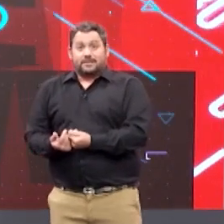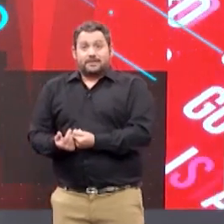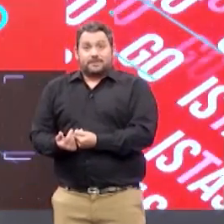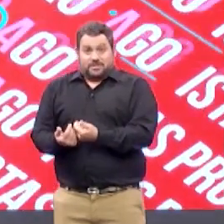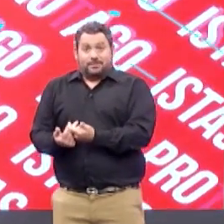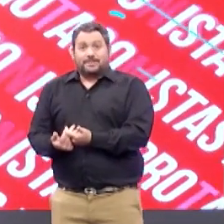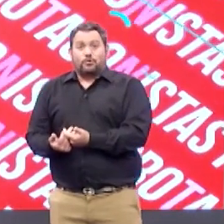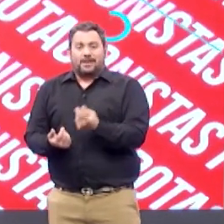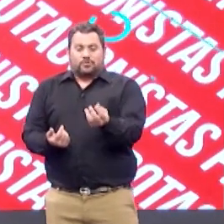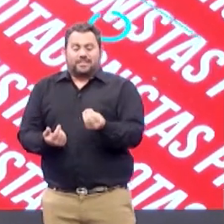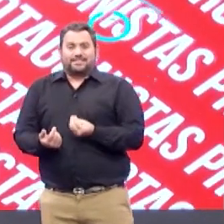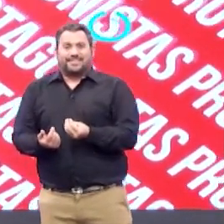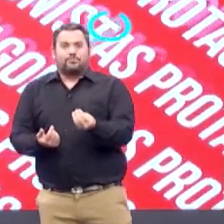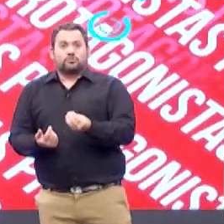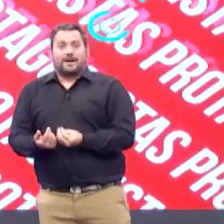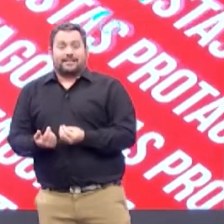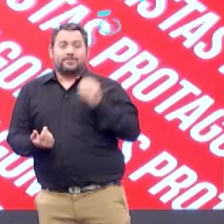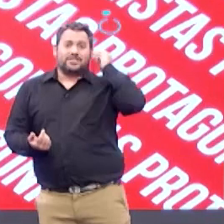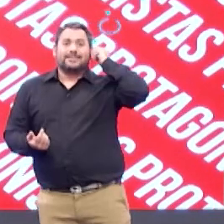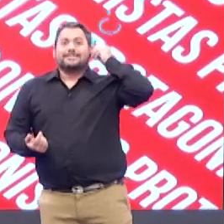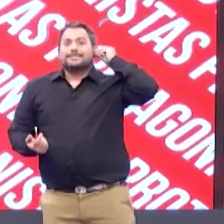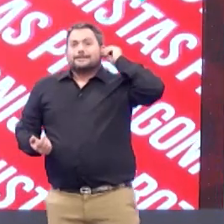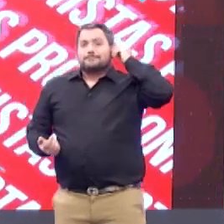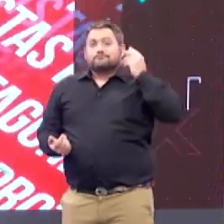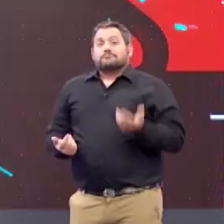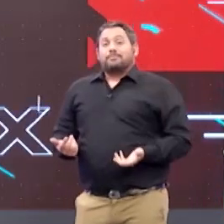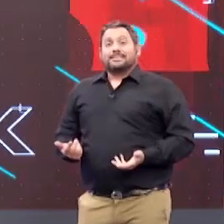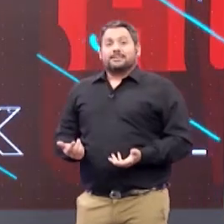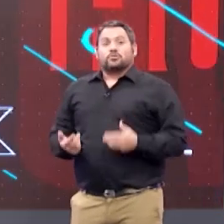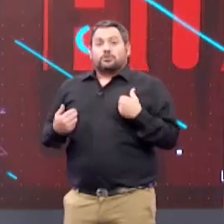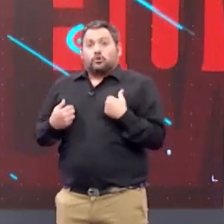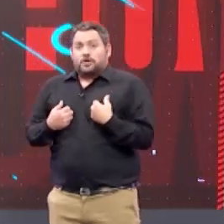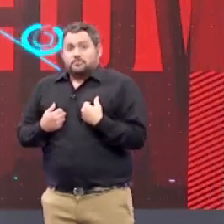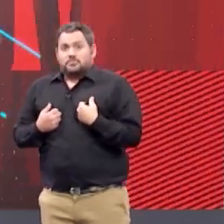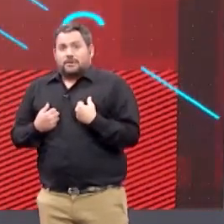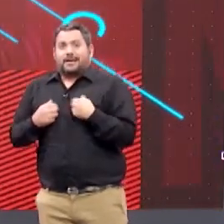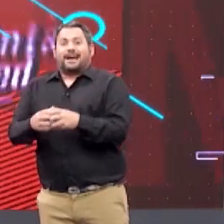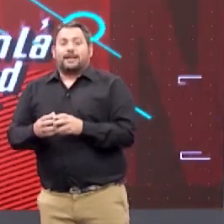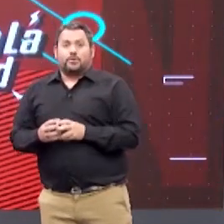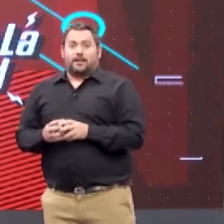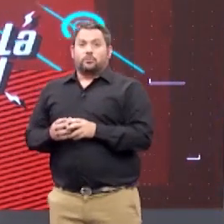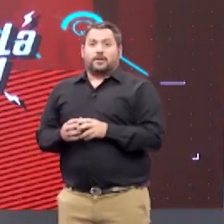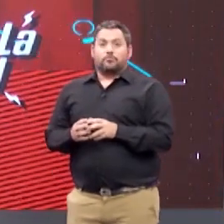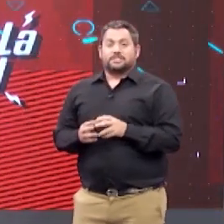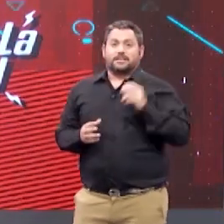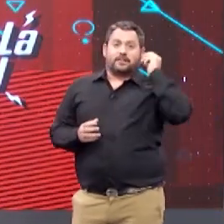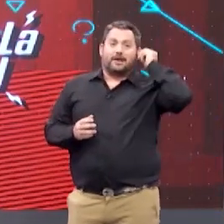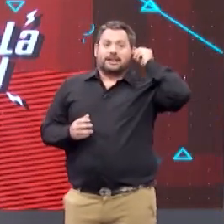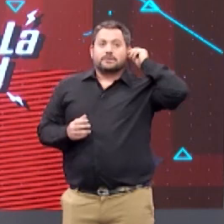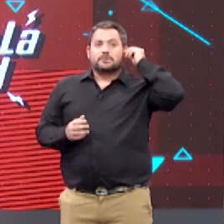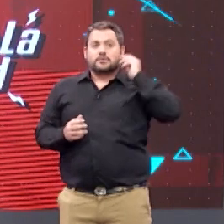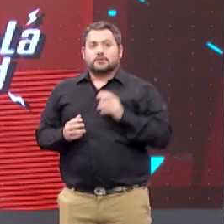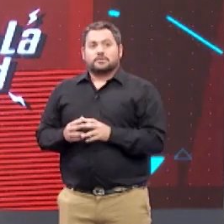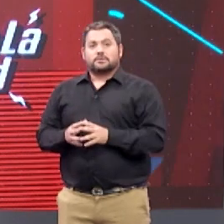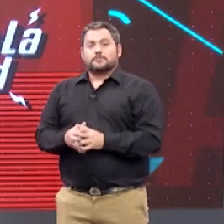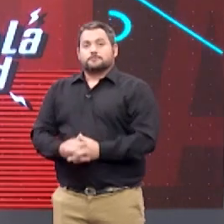ahí. Con Independiente jugó ahí cuando se tira mucho más atrás. ¿Con Racing no jugó ahí la primera fecha? Me parece que sobre todo hoy es Jara una de las dudas que puede llegar a tener